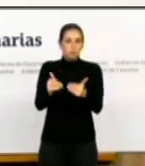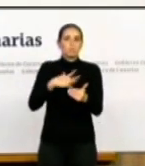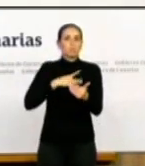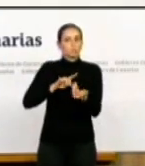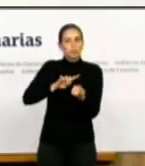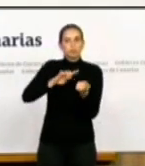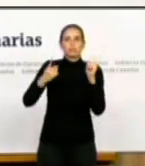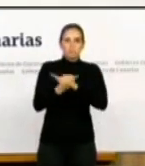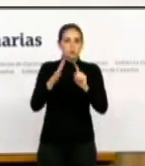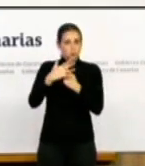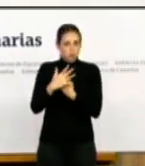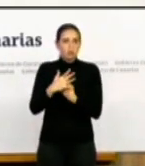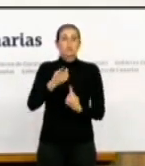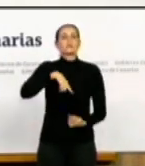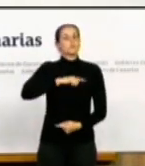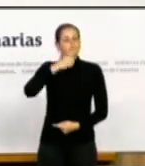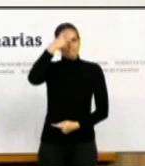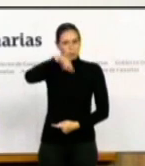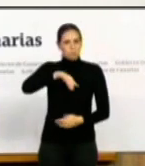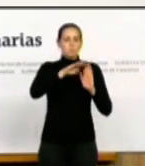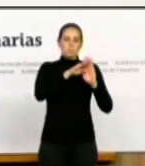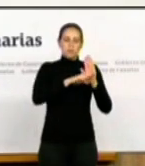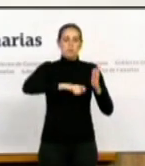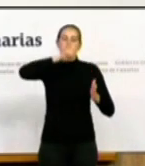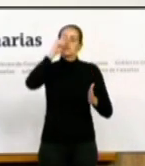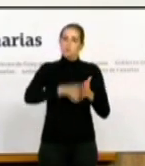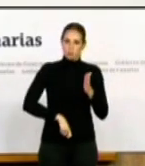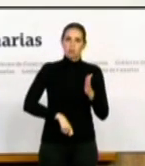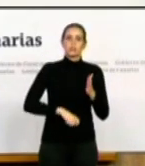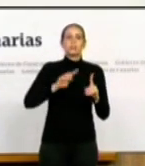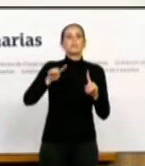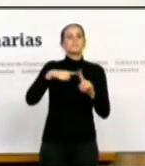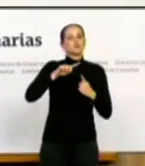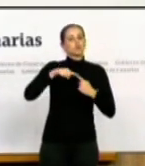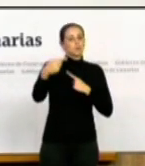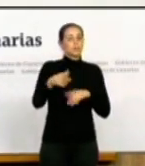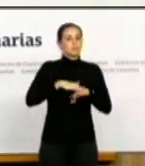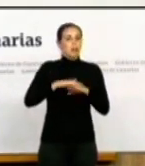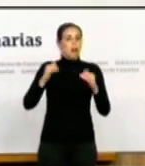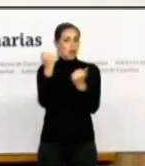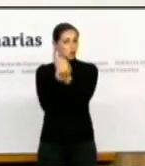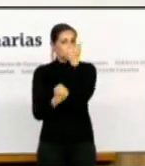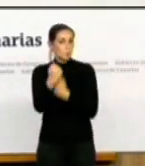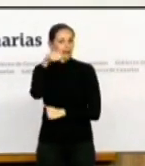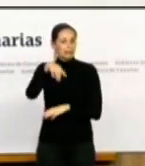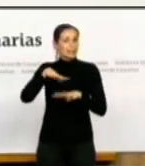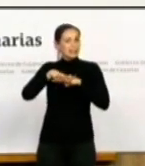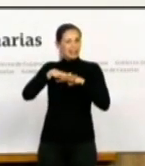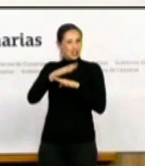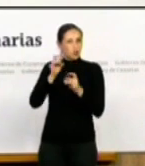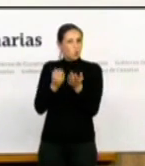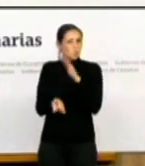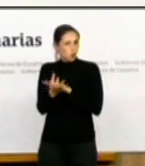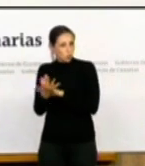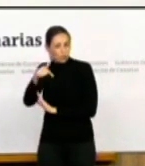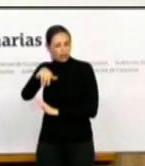la fortaleza de estas medidas y de su implicación en el sector económico, en el tejido productivo de la isla de Tenerife,